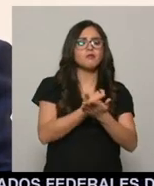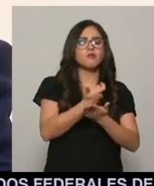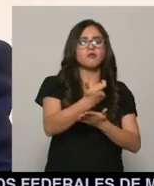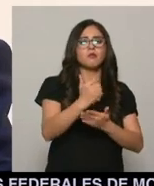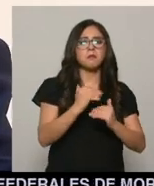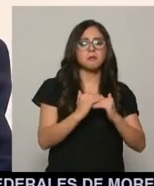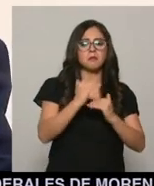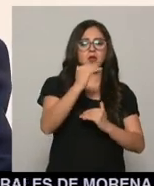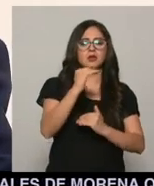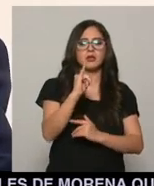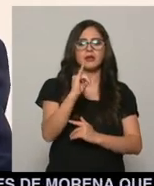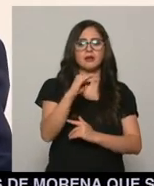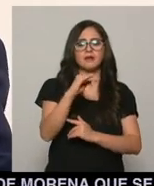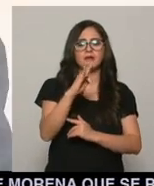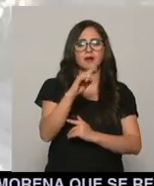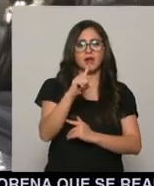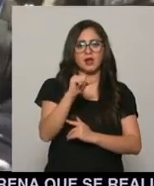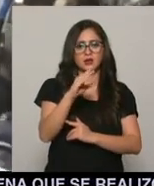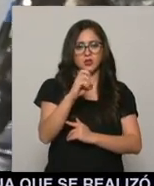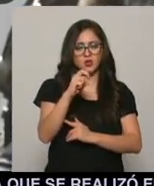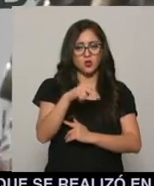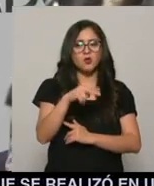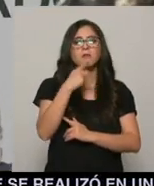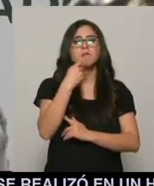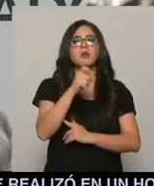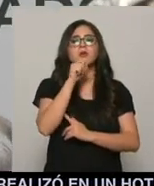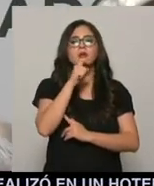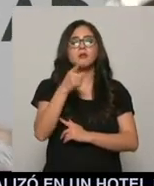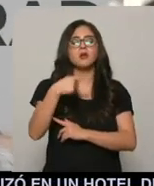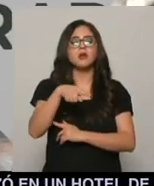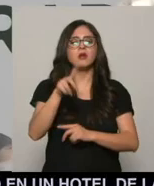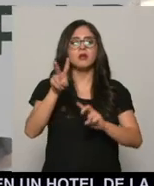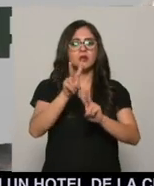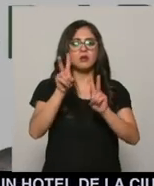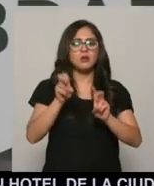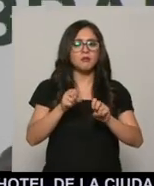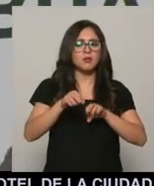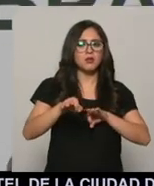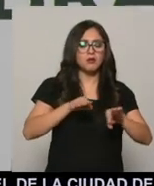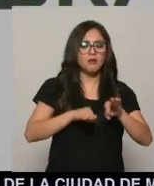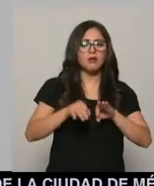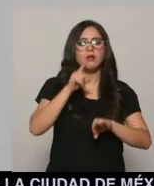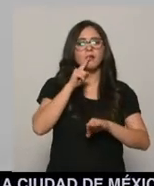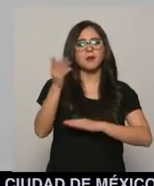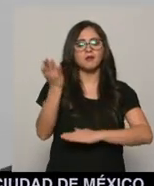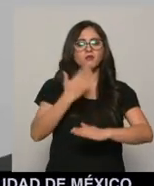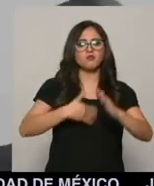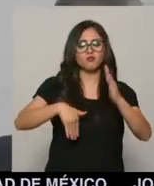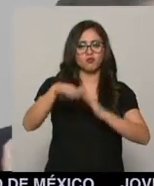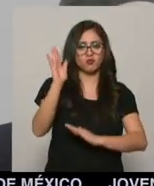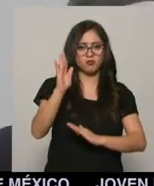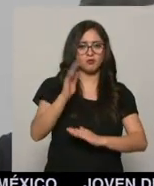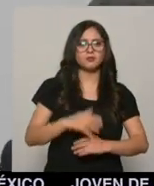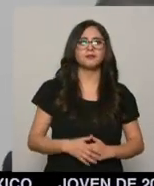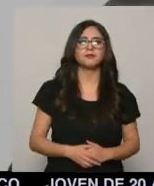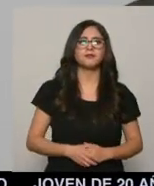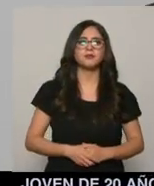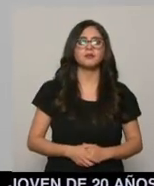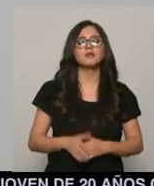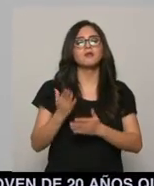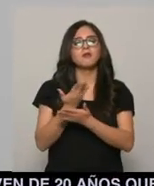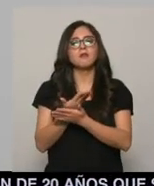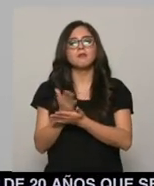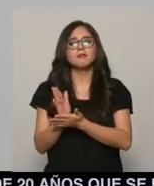sino también el tema del empleo y el crecimiento, el desarrollo, que eso no lo ha querido entrar. Y pues el tema de la